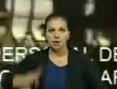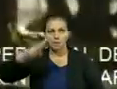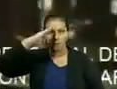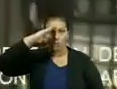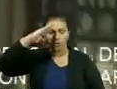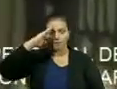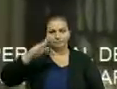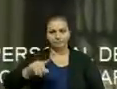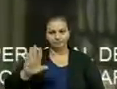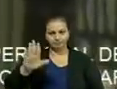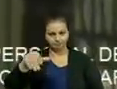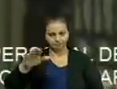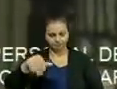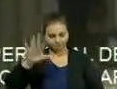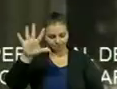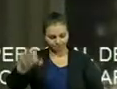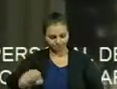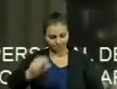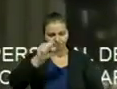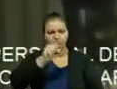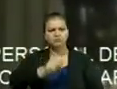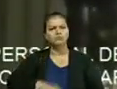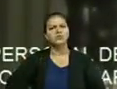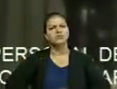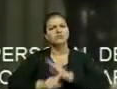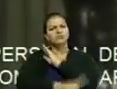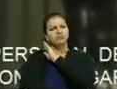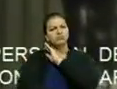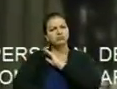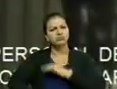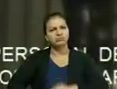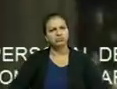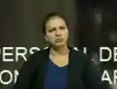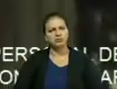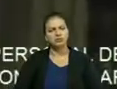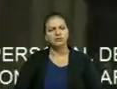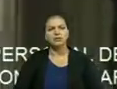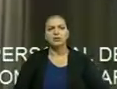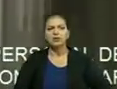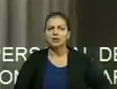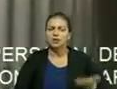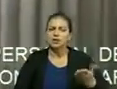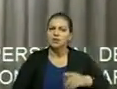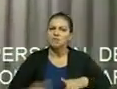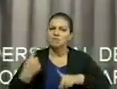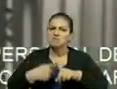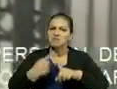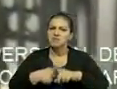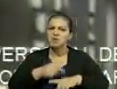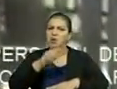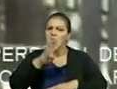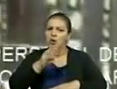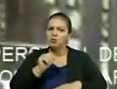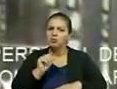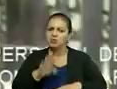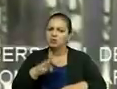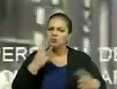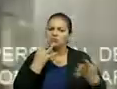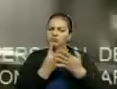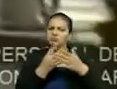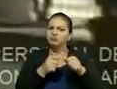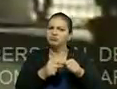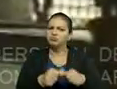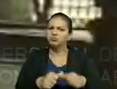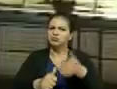cárcel siquiera unos 4 o 5 meses. Que lo metan hasta que terminen los partidos de fútbol. Que no vuelva a haber nunca más un partido de fútbol. La ¿qué culpa rapidito, tiene? ¿Eh?